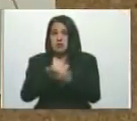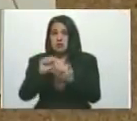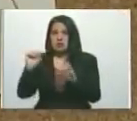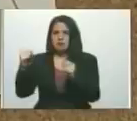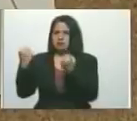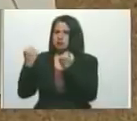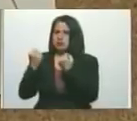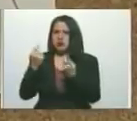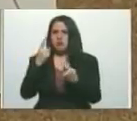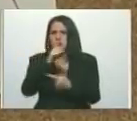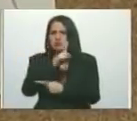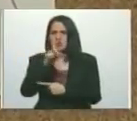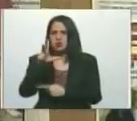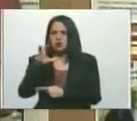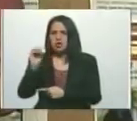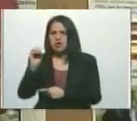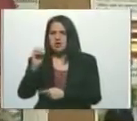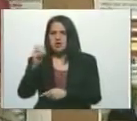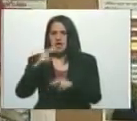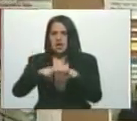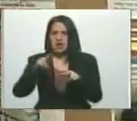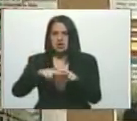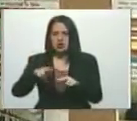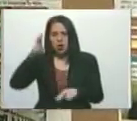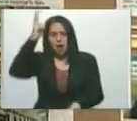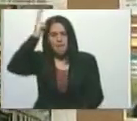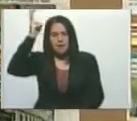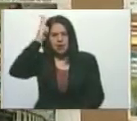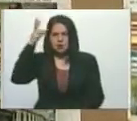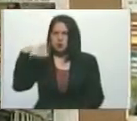Perú. Les voy a contar esa historia.